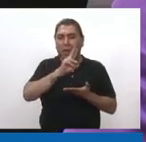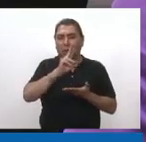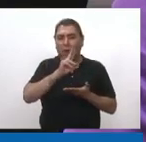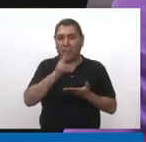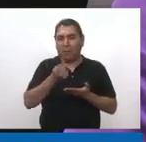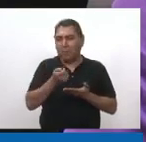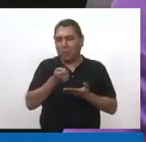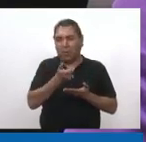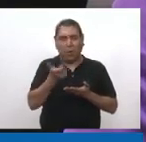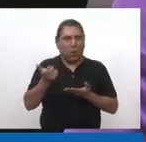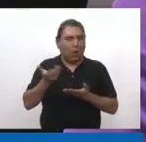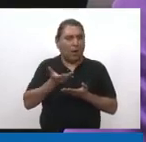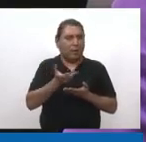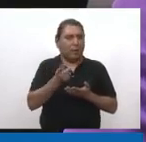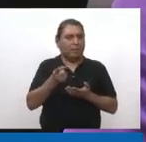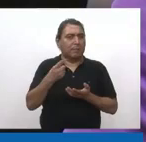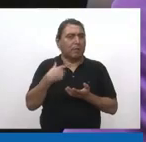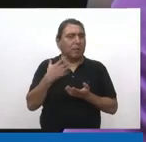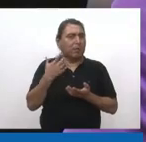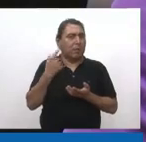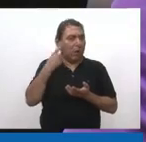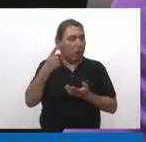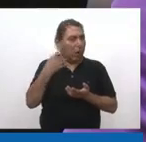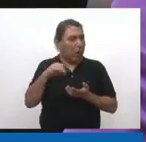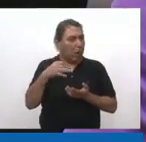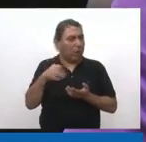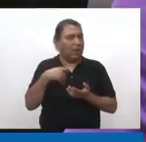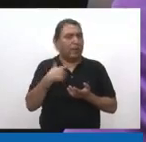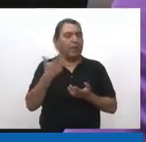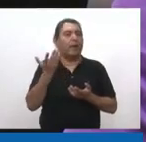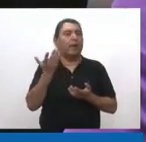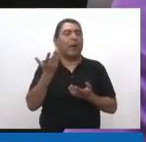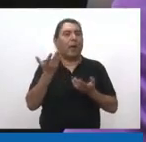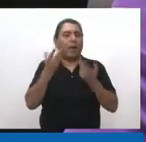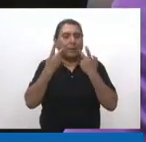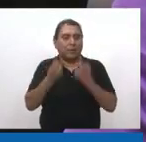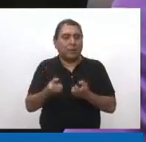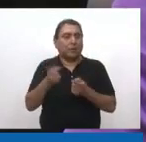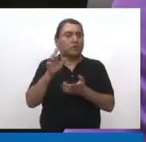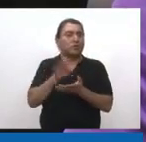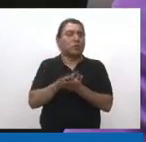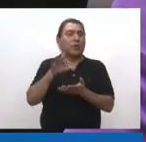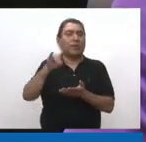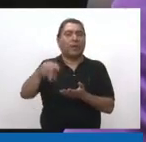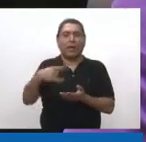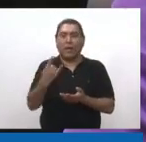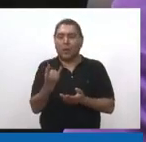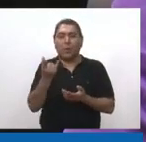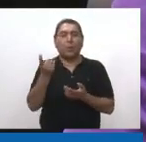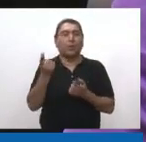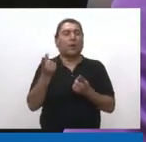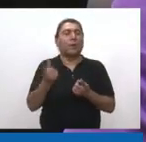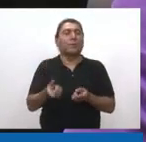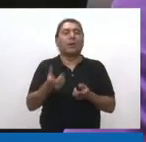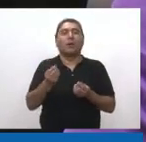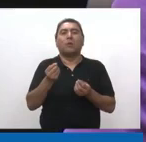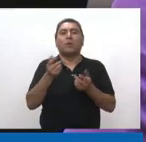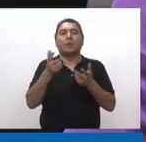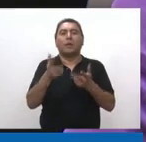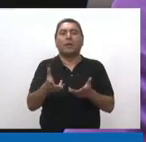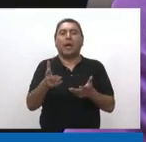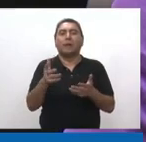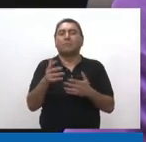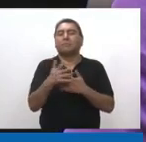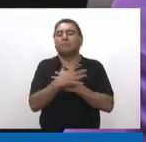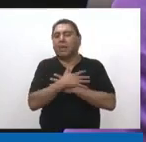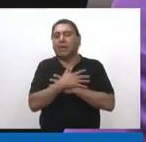preferencia para el tratamiento de muchos DNUs que están corriendo una suerte, o que, como diría mi querido